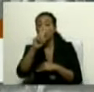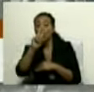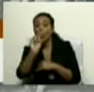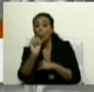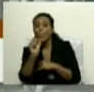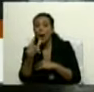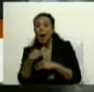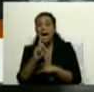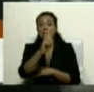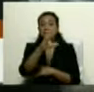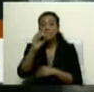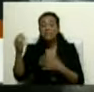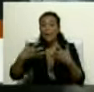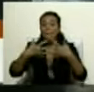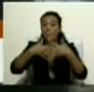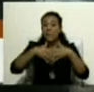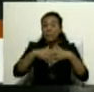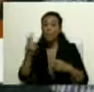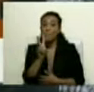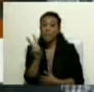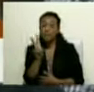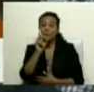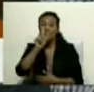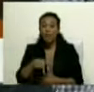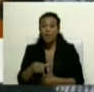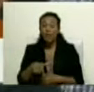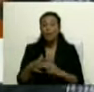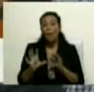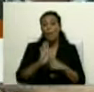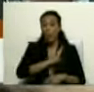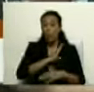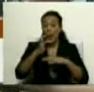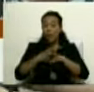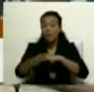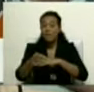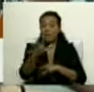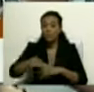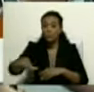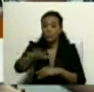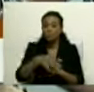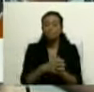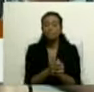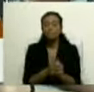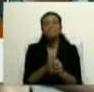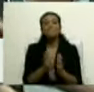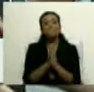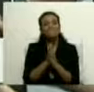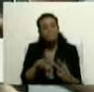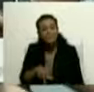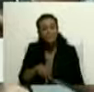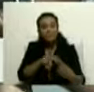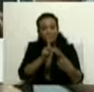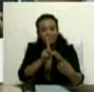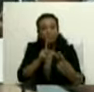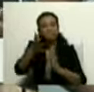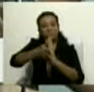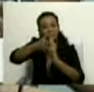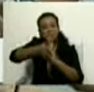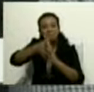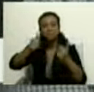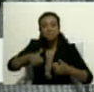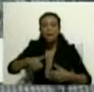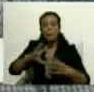por más de 100 empresarios entre venezolanos y arubeños. Hemos tenido un fructífero encuentro importante,